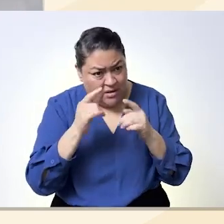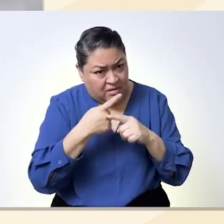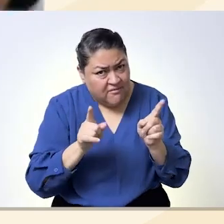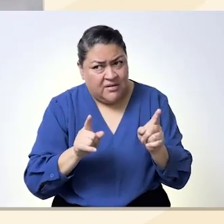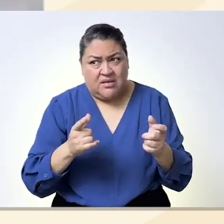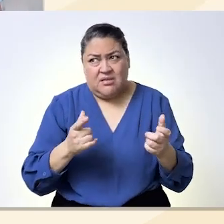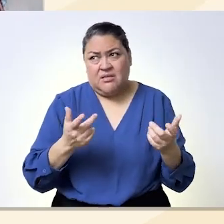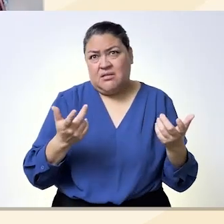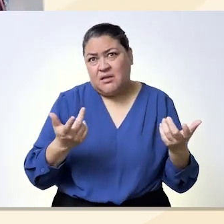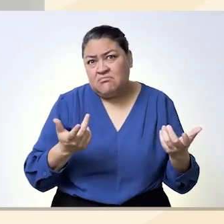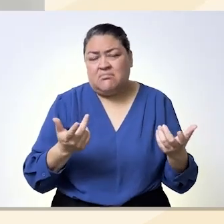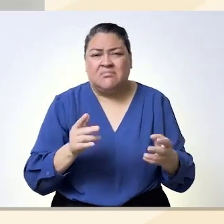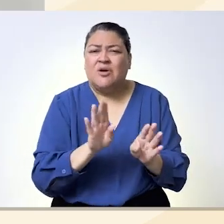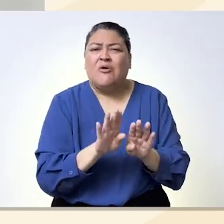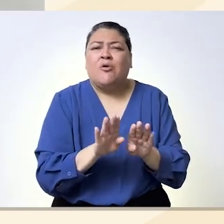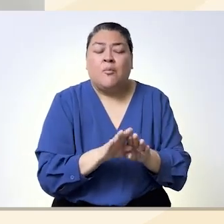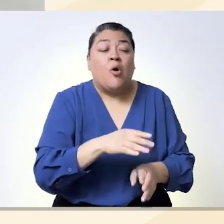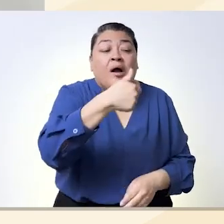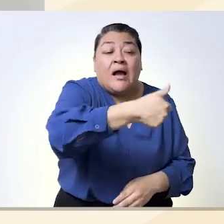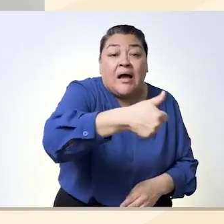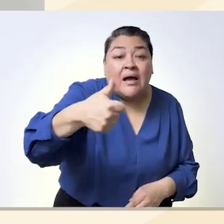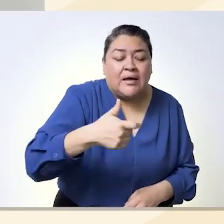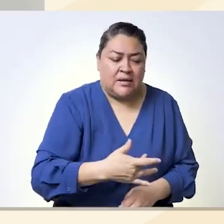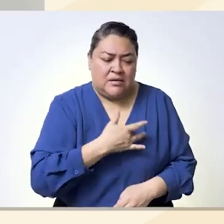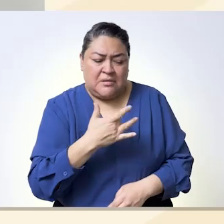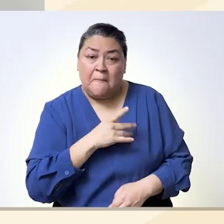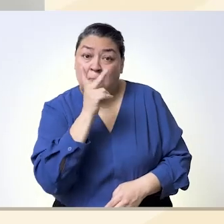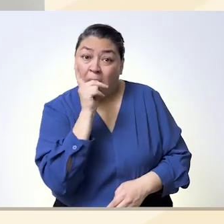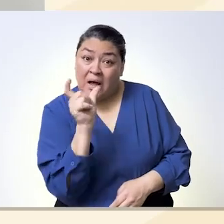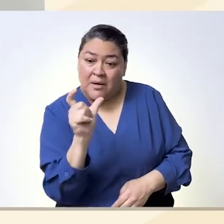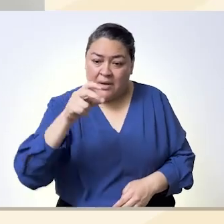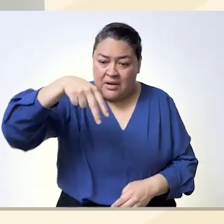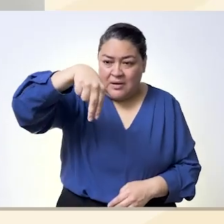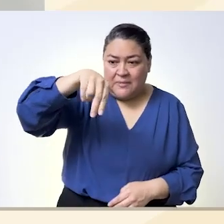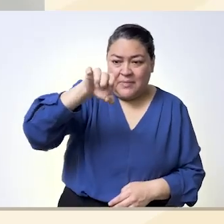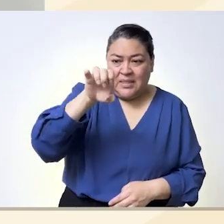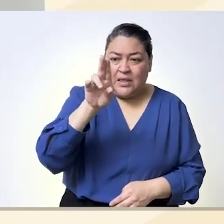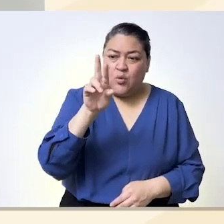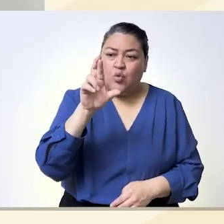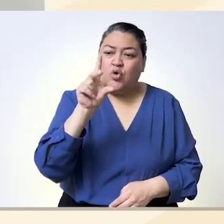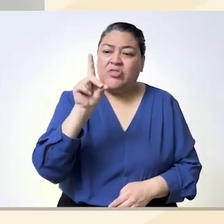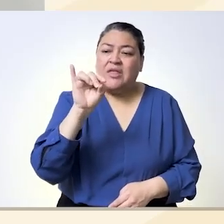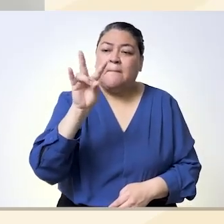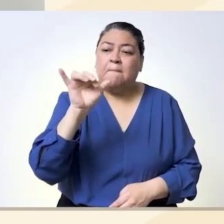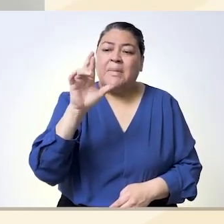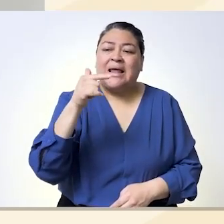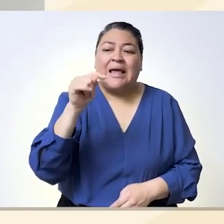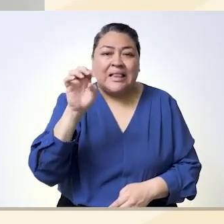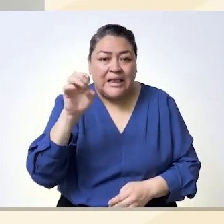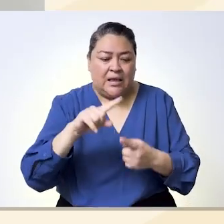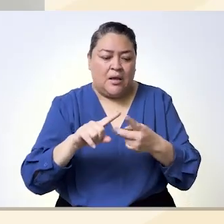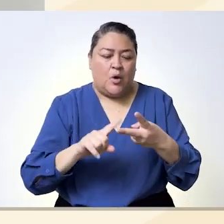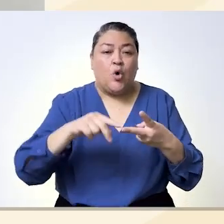lo anormal o en lo poco normativo. ¿Cómo definirían muy personalmente ustedes el término neurodivergencia,